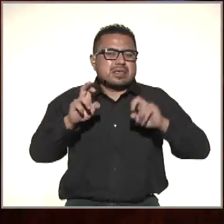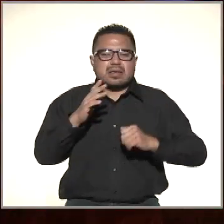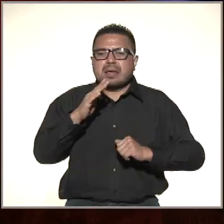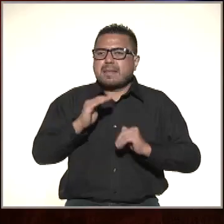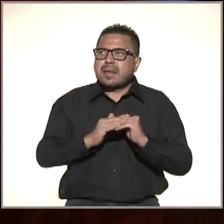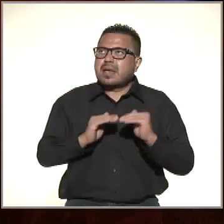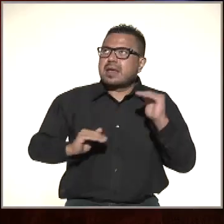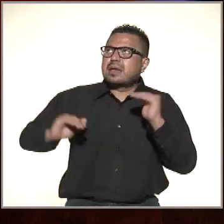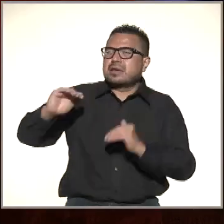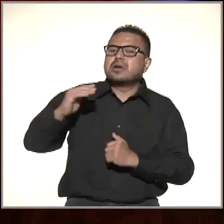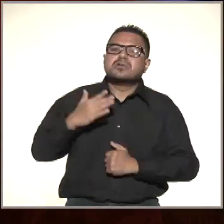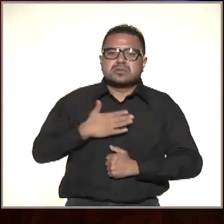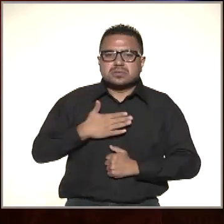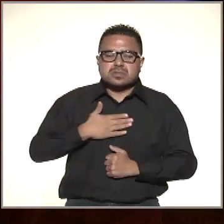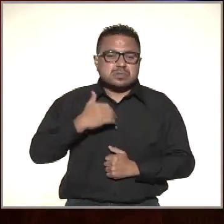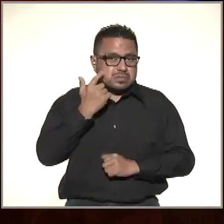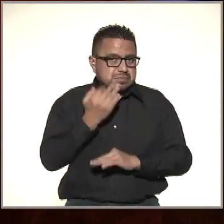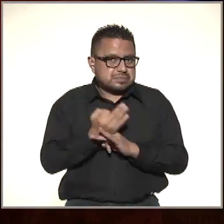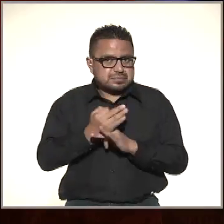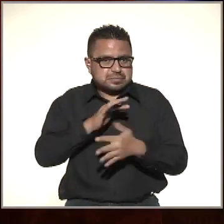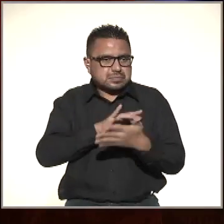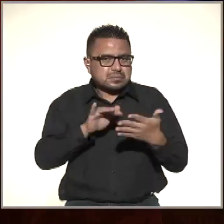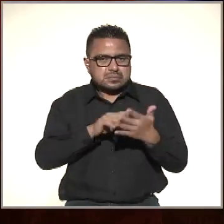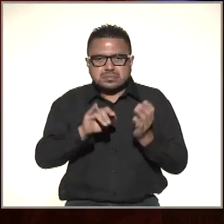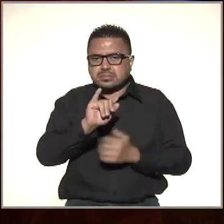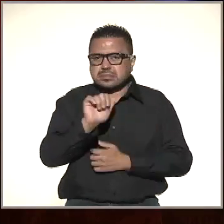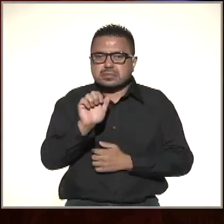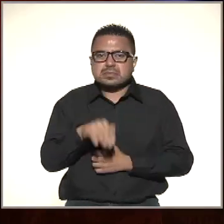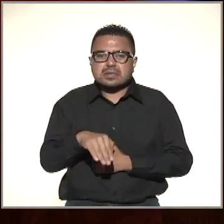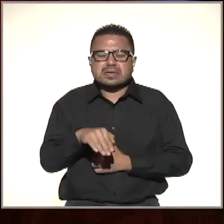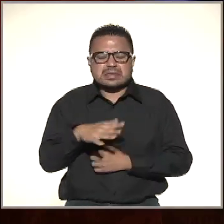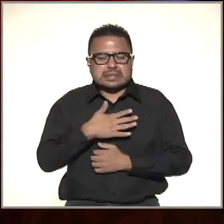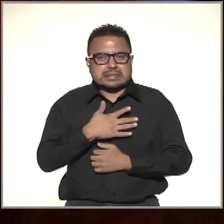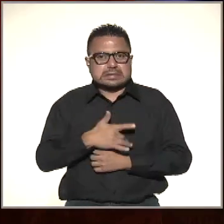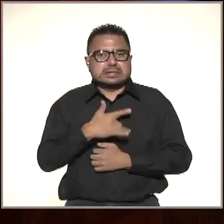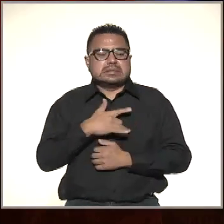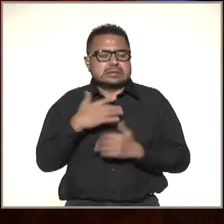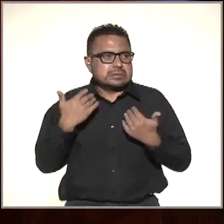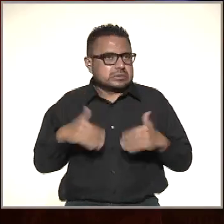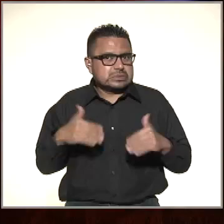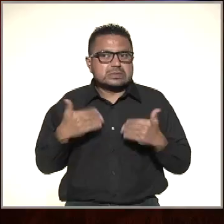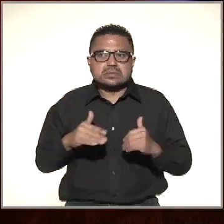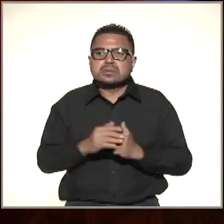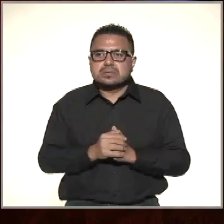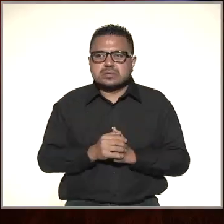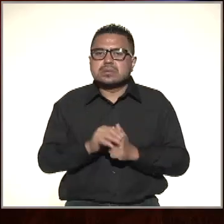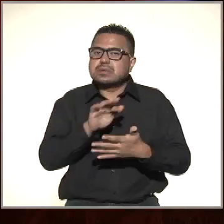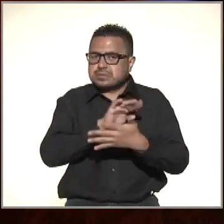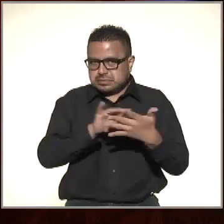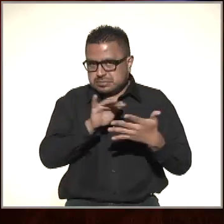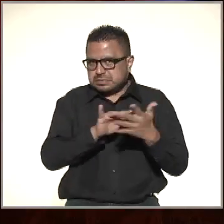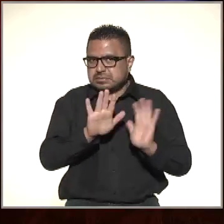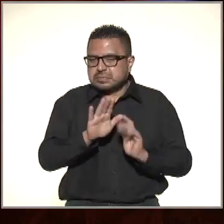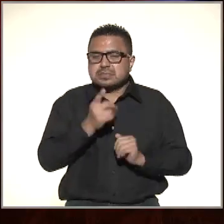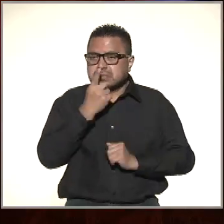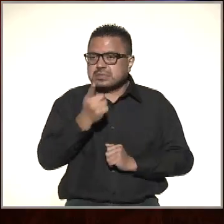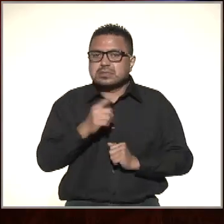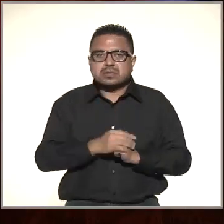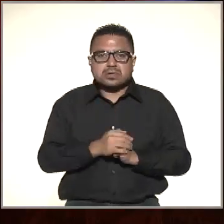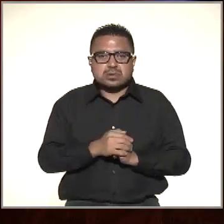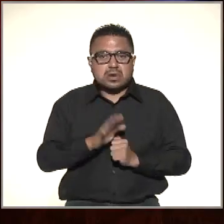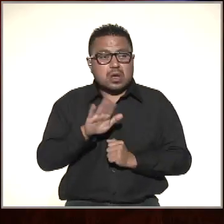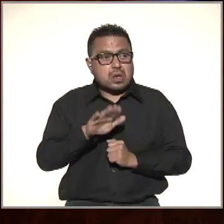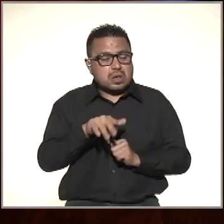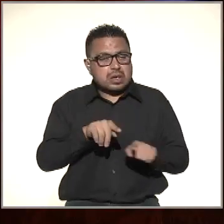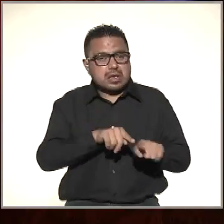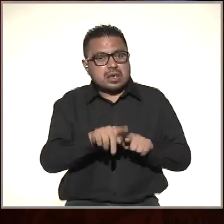que yo. Quiero leerles este de Ian al azar, me ponen en aprietos, caray. A ver, se les voy a leer. Dice, órale